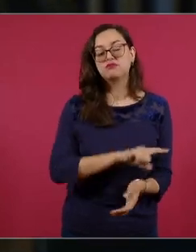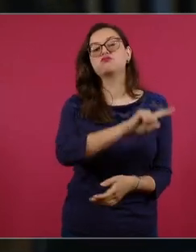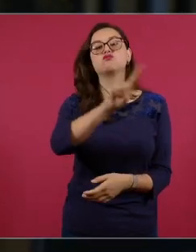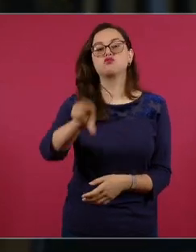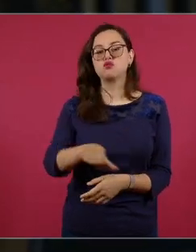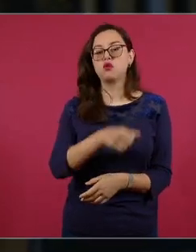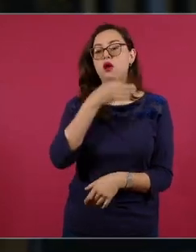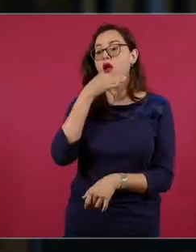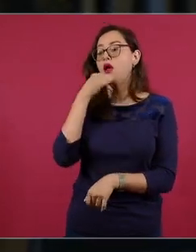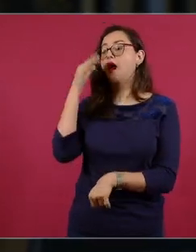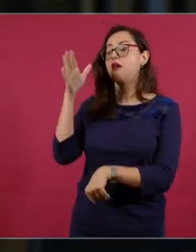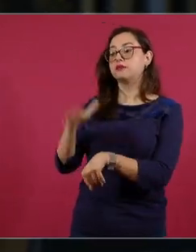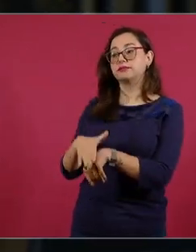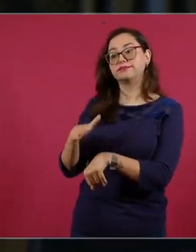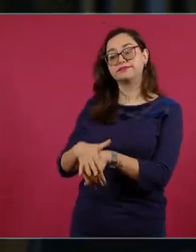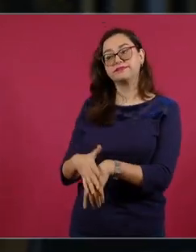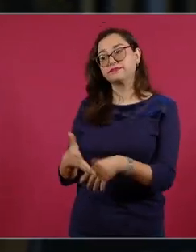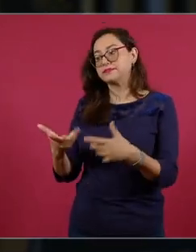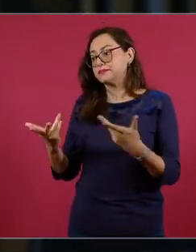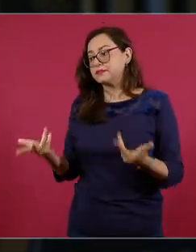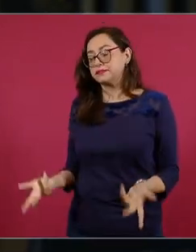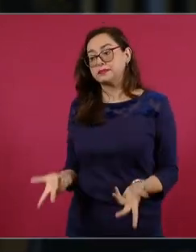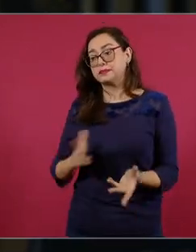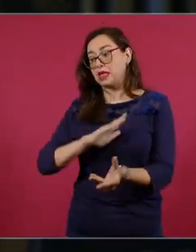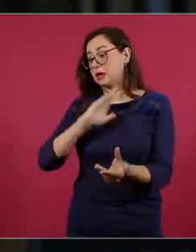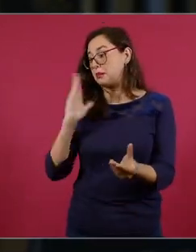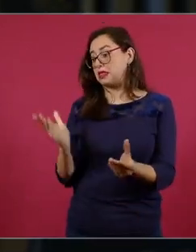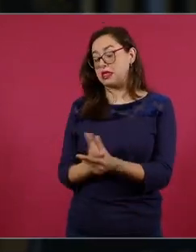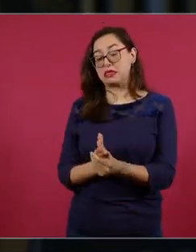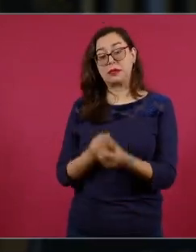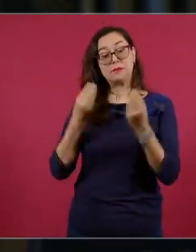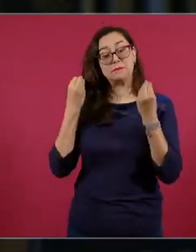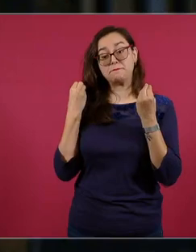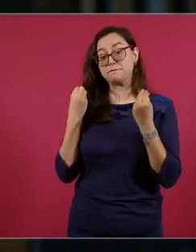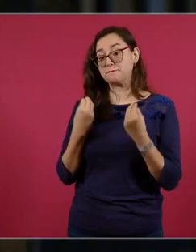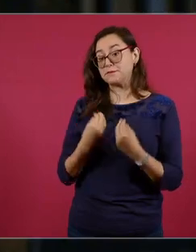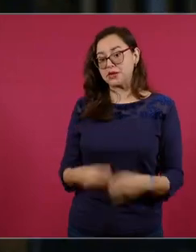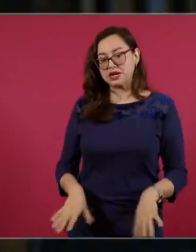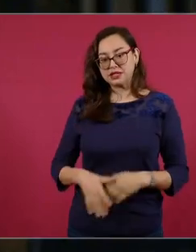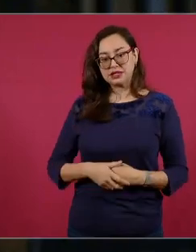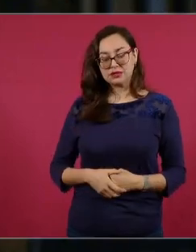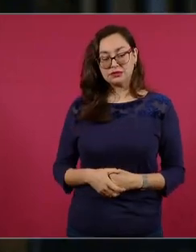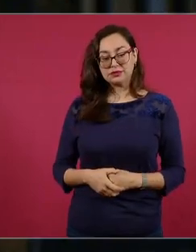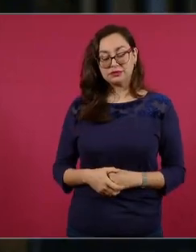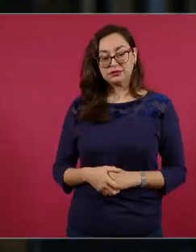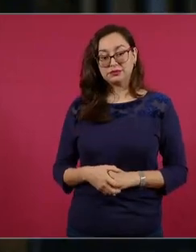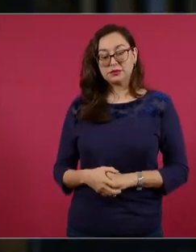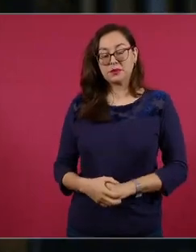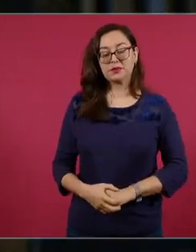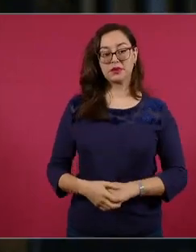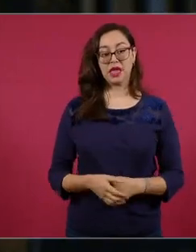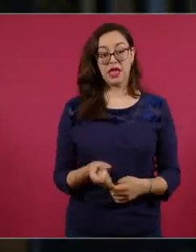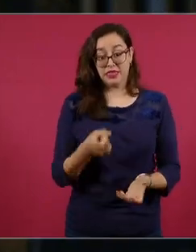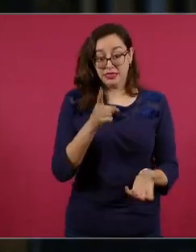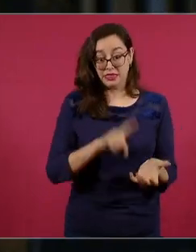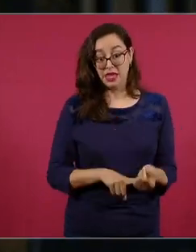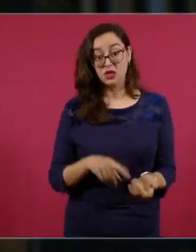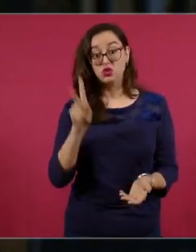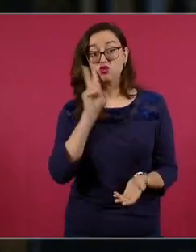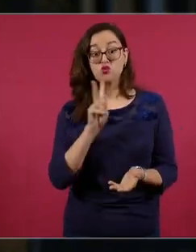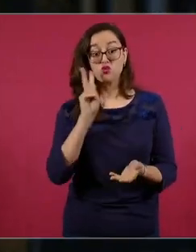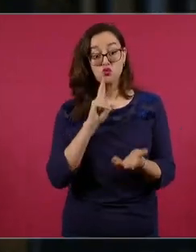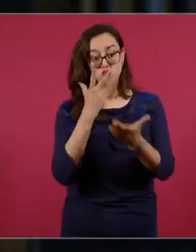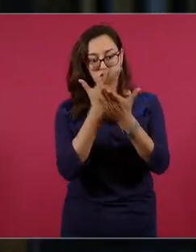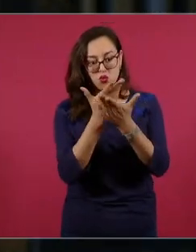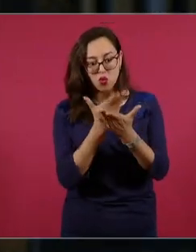se les notificó que se perdió este expediente. Y este traía pues elementos para su análisis y con ello facilitar